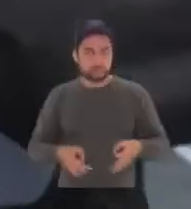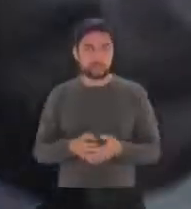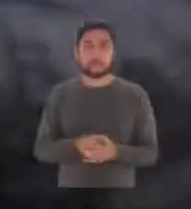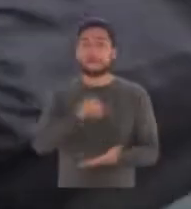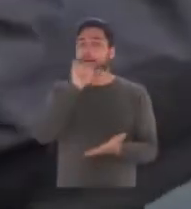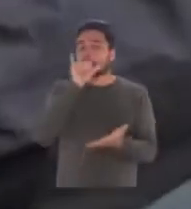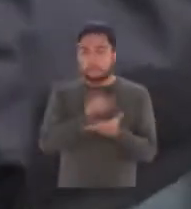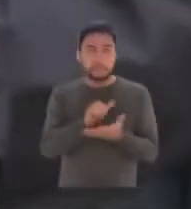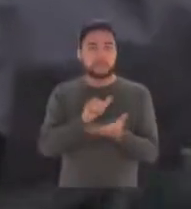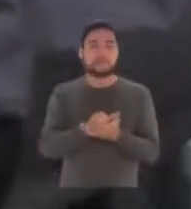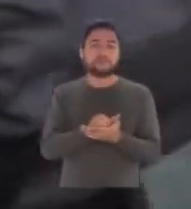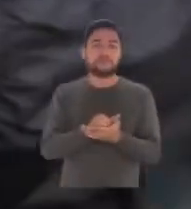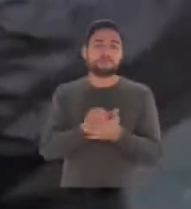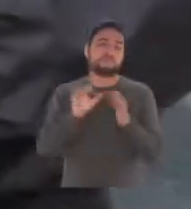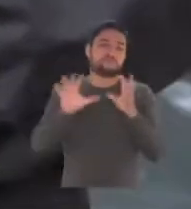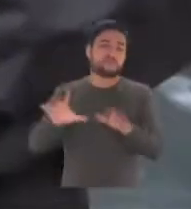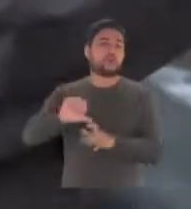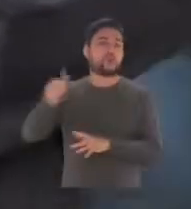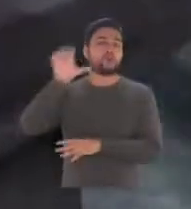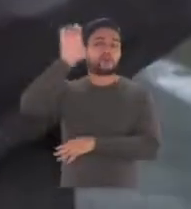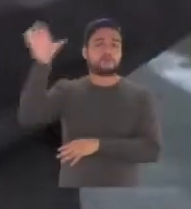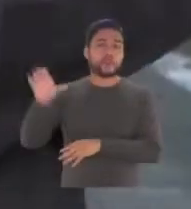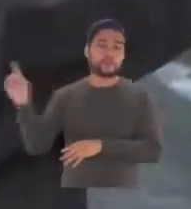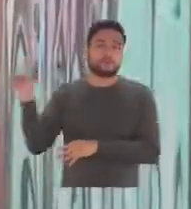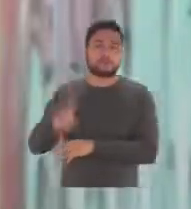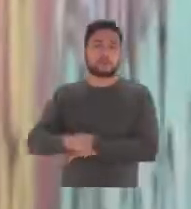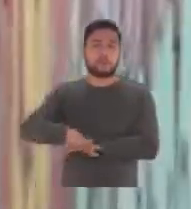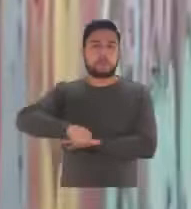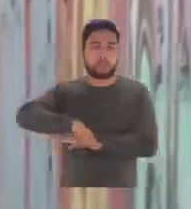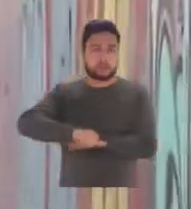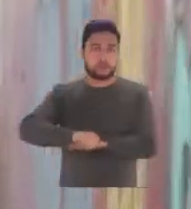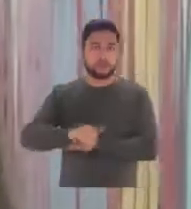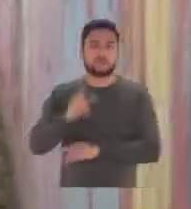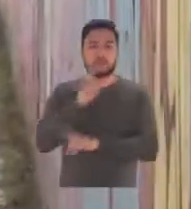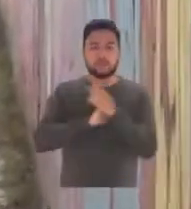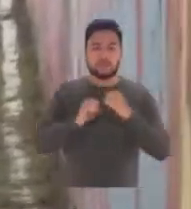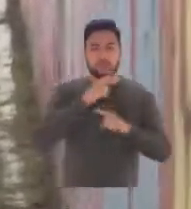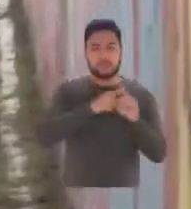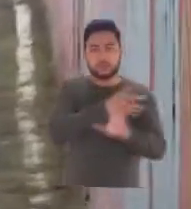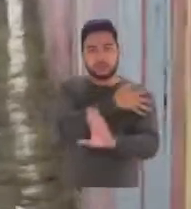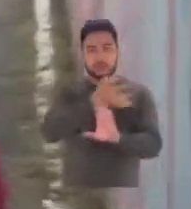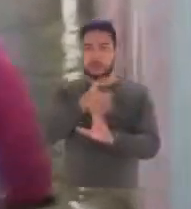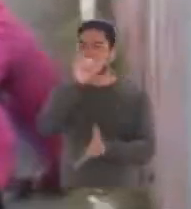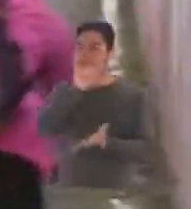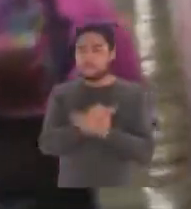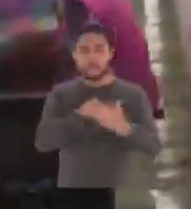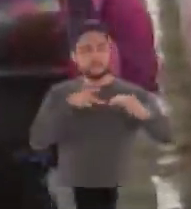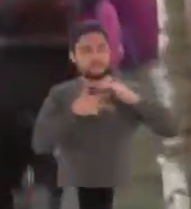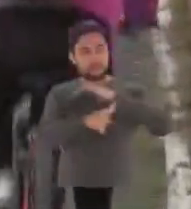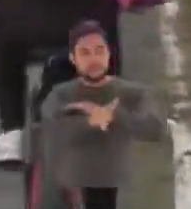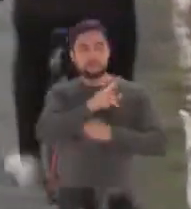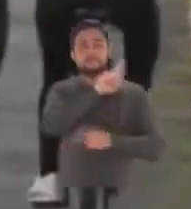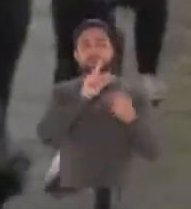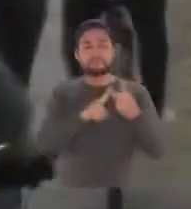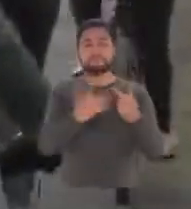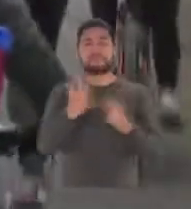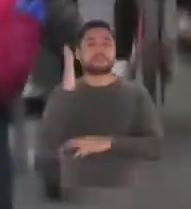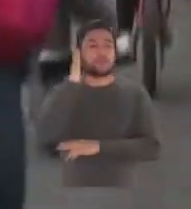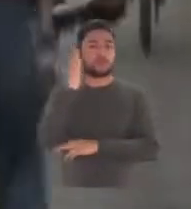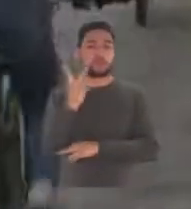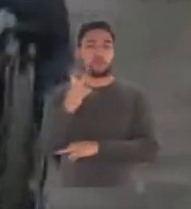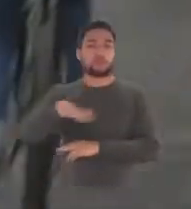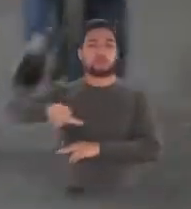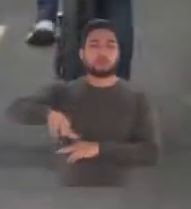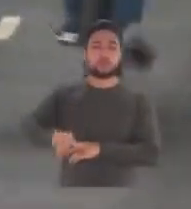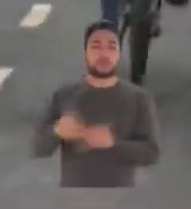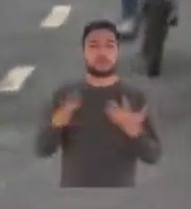mismo extranjeros. Esto fue hace 1 año y medio. Las 3 bicicletas que me han robado en este punto, más los 2 celulares que me han robado, más o